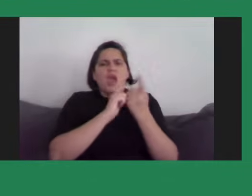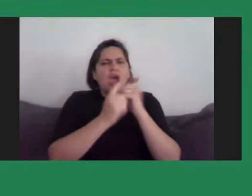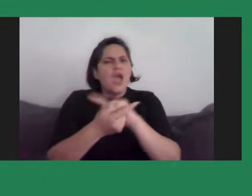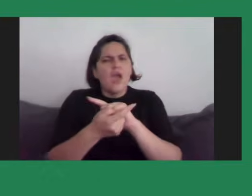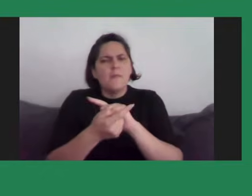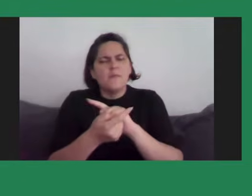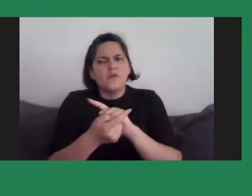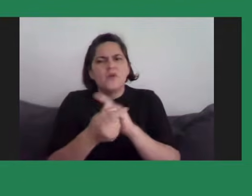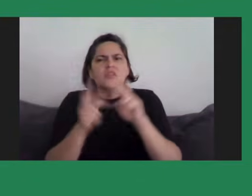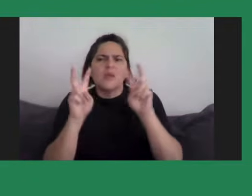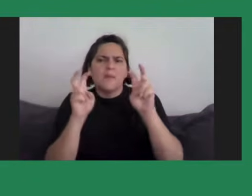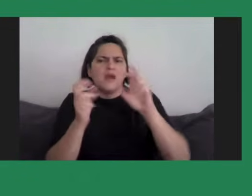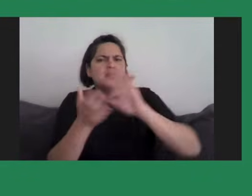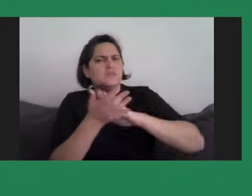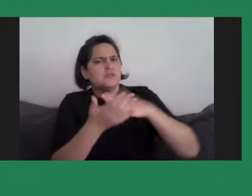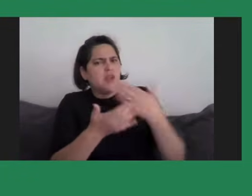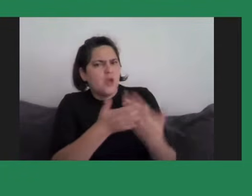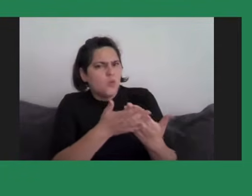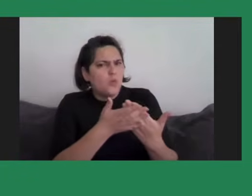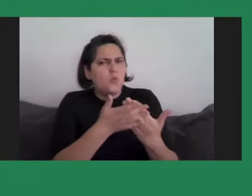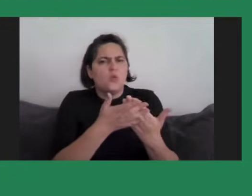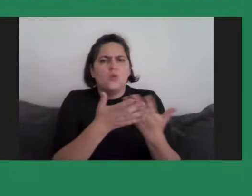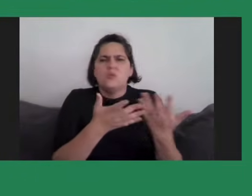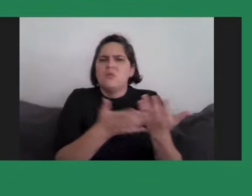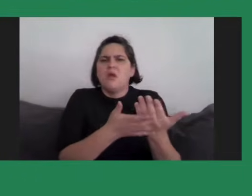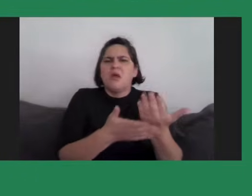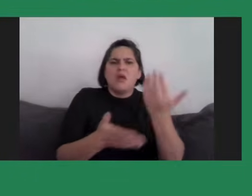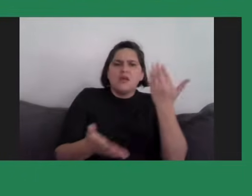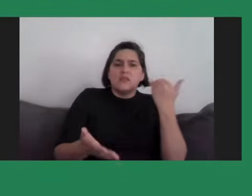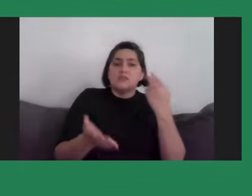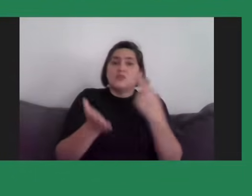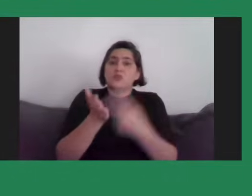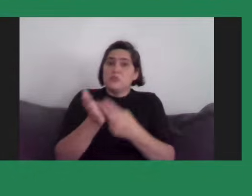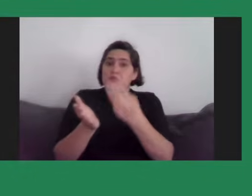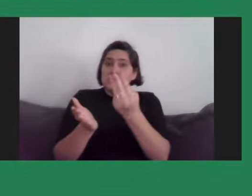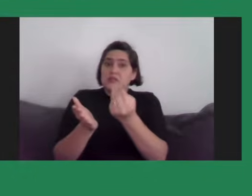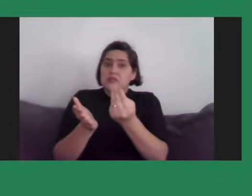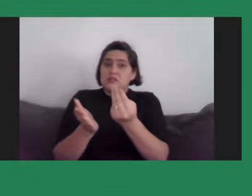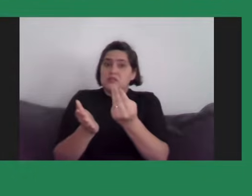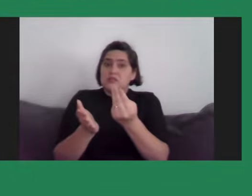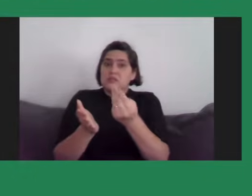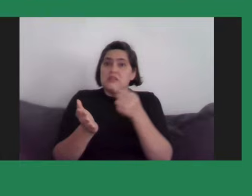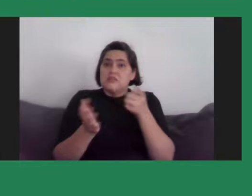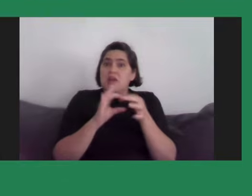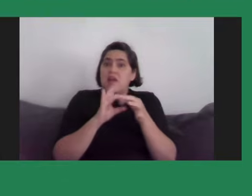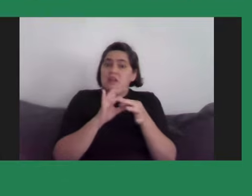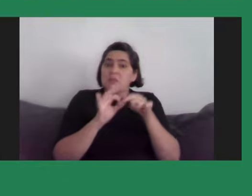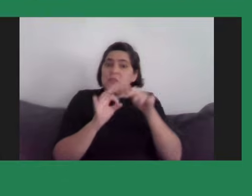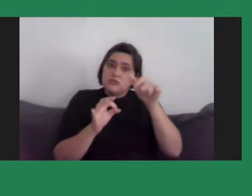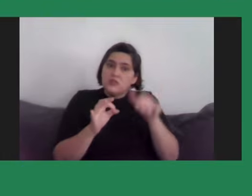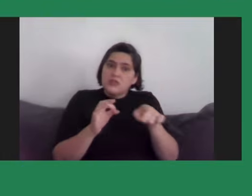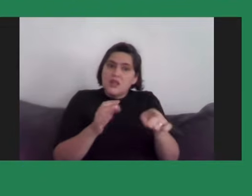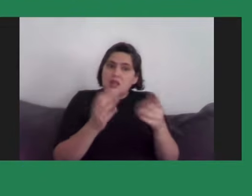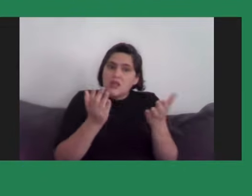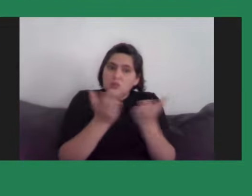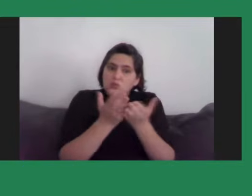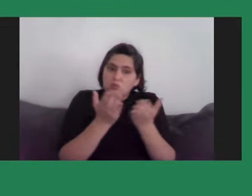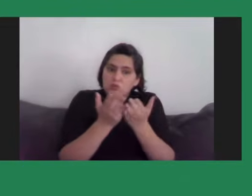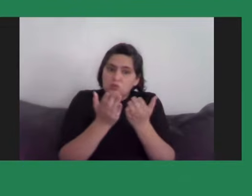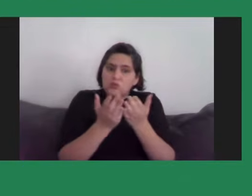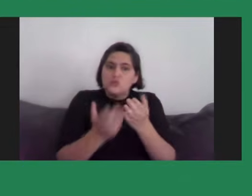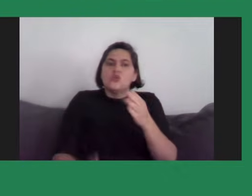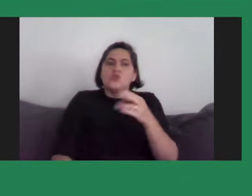epidemiológico? Cuando, por ejemplo, en el 2013, gracias a la gentileza de este estudio hecho por el doctor Héctor Camerati, teníamos que la